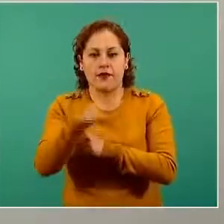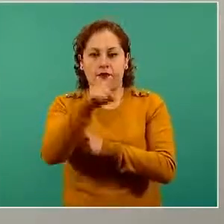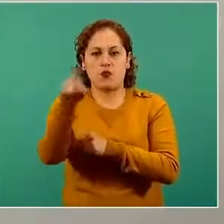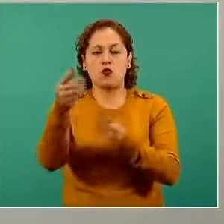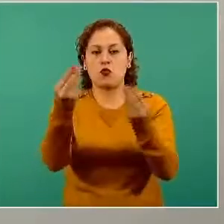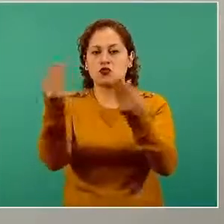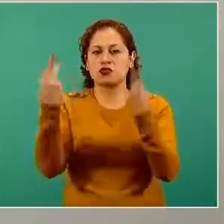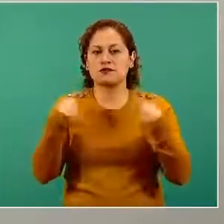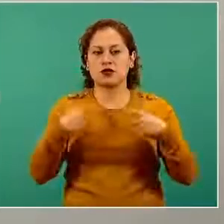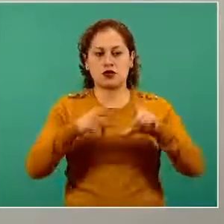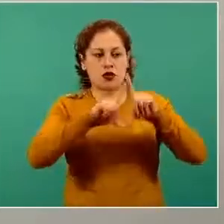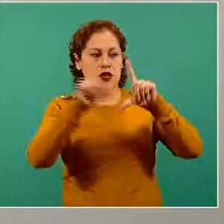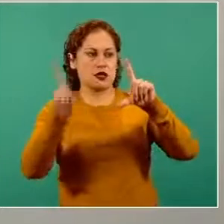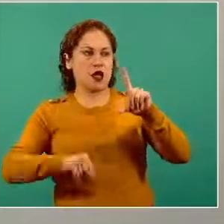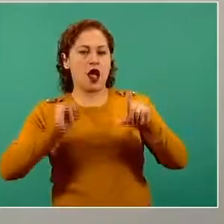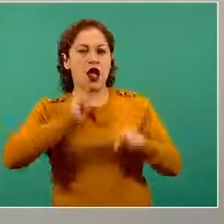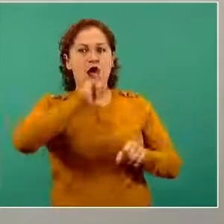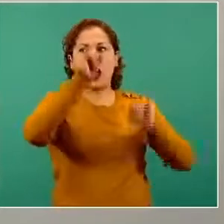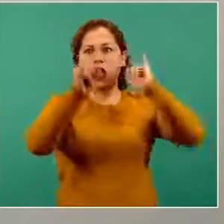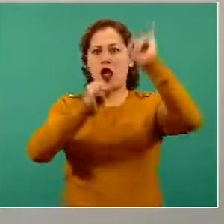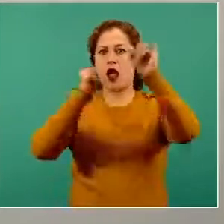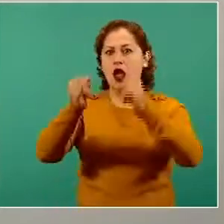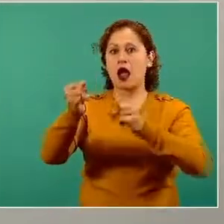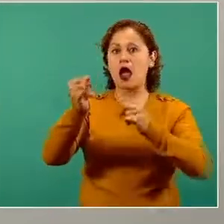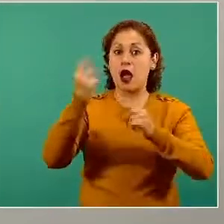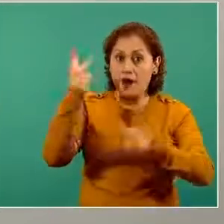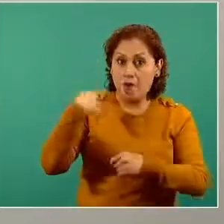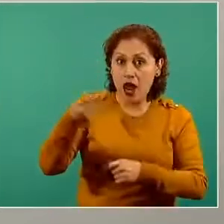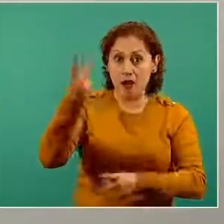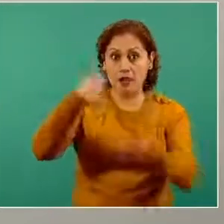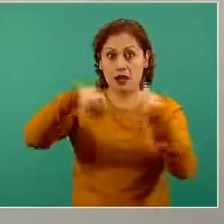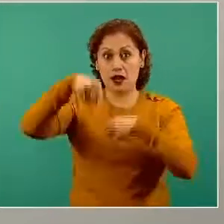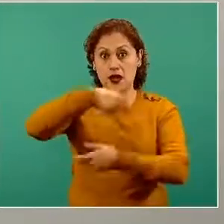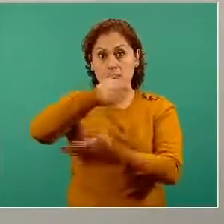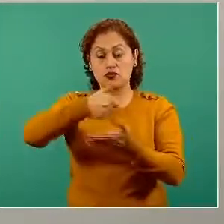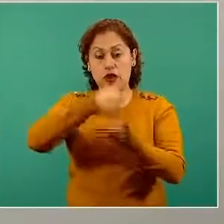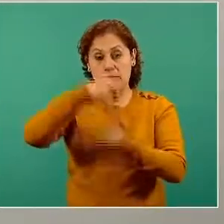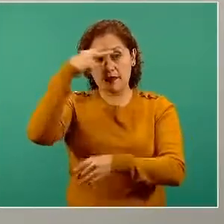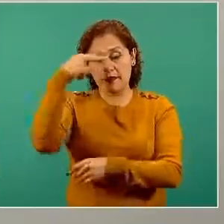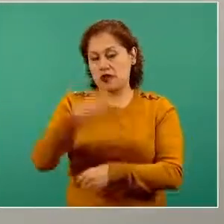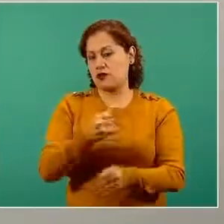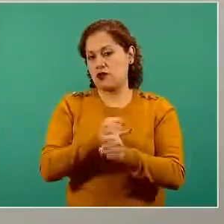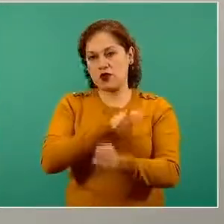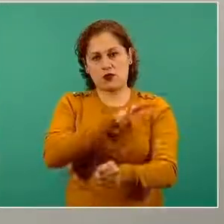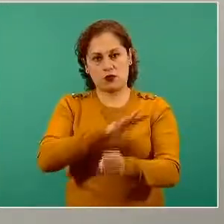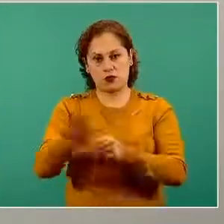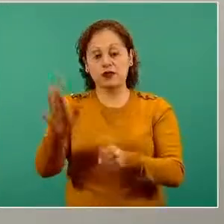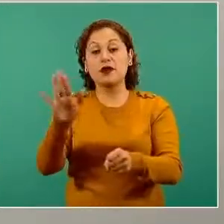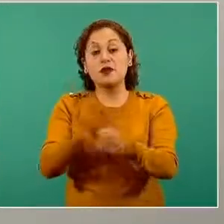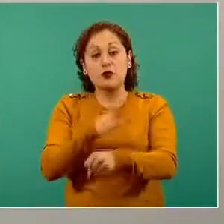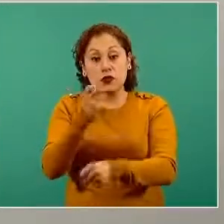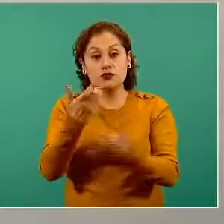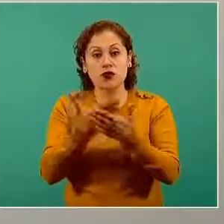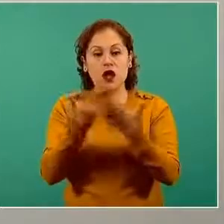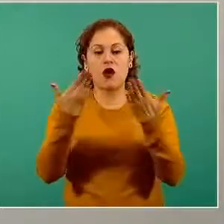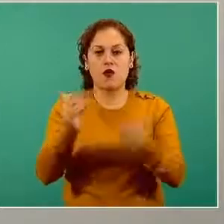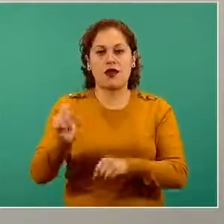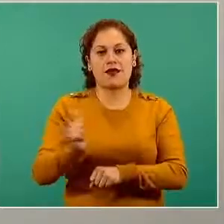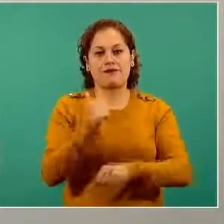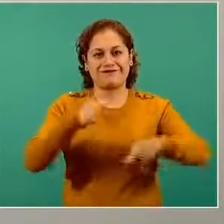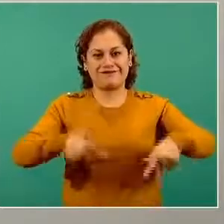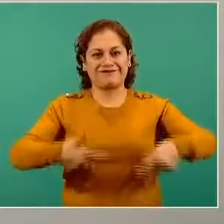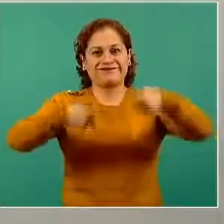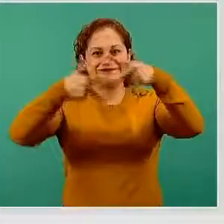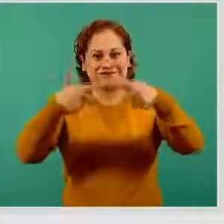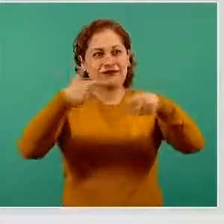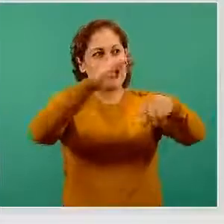presencial, pero creo que esta vía por la cual estamos actualmente o el día de hoy teniendo la conferencia, pues será muy importante para que, más allá de